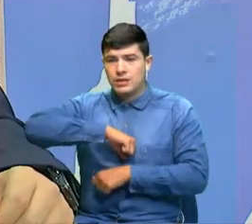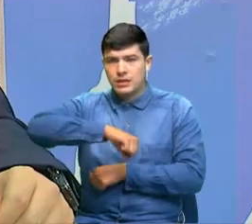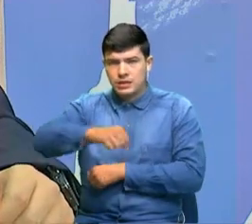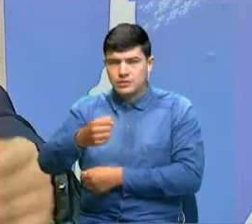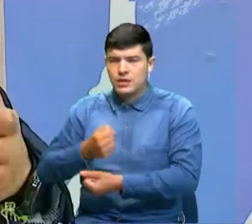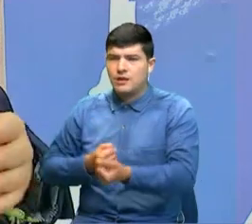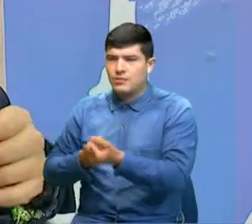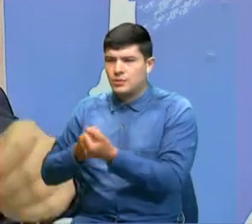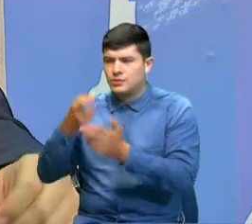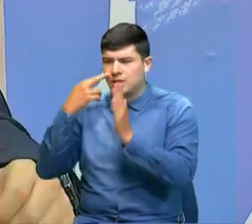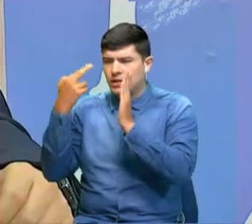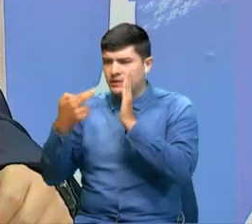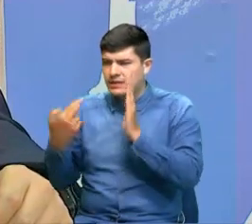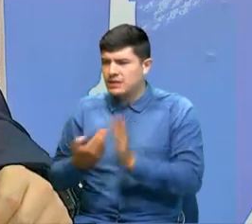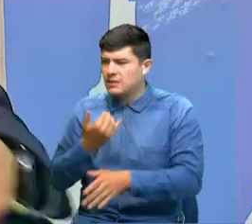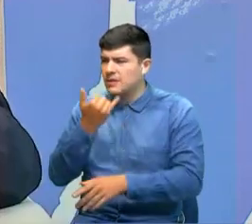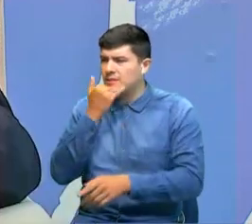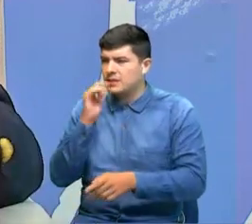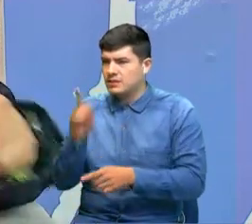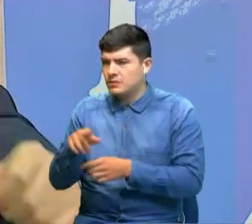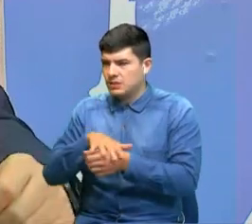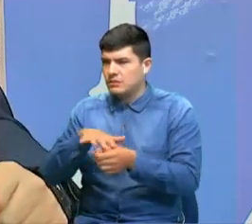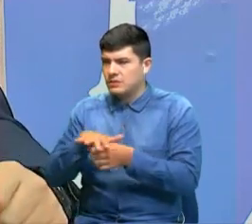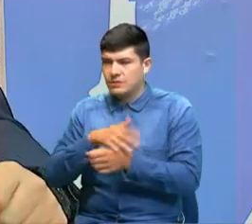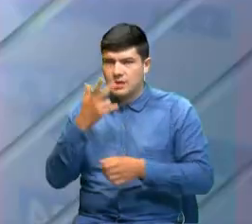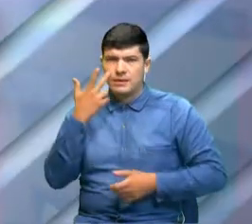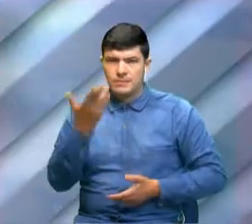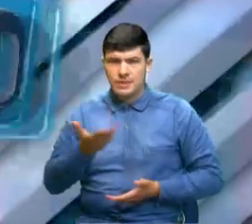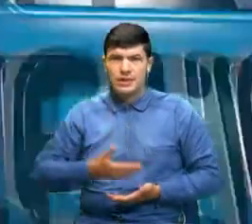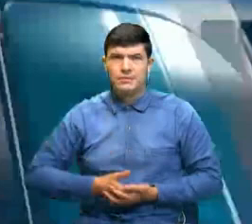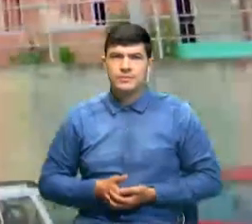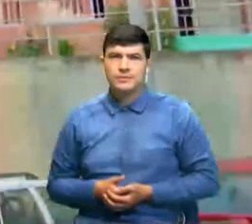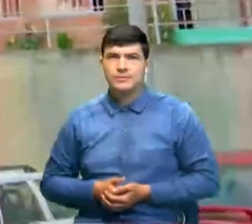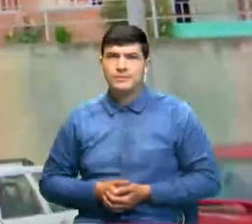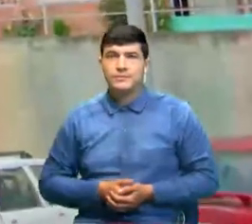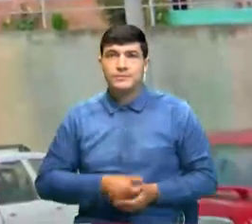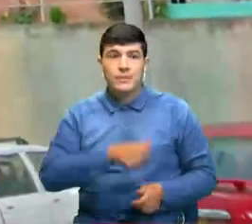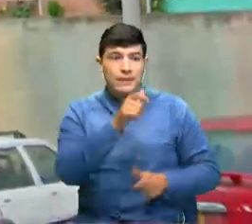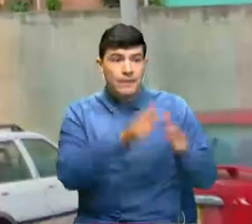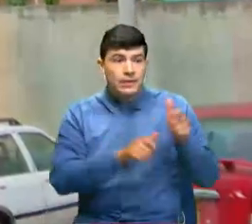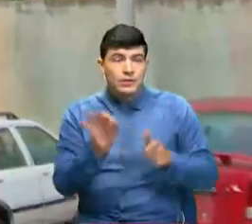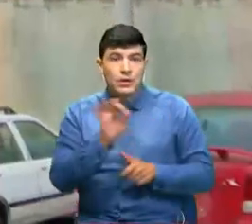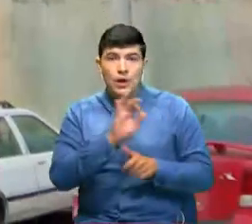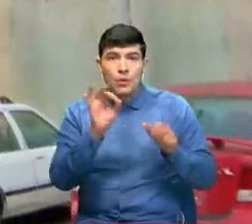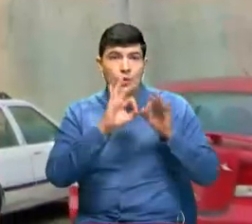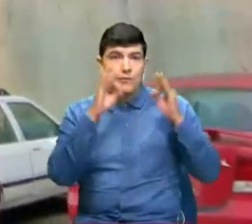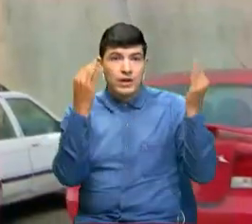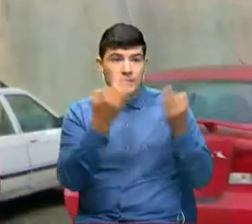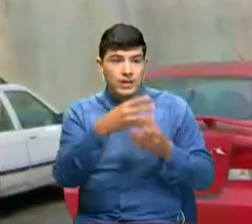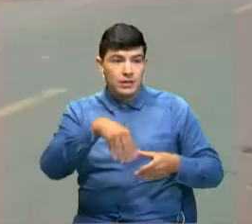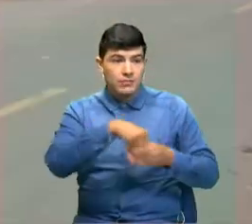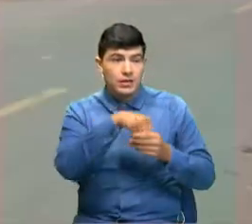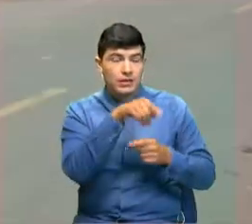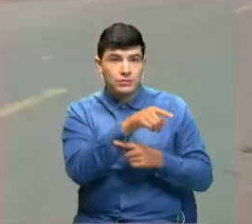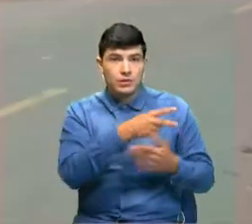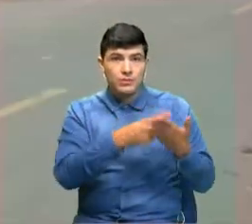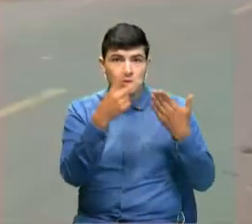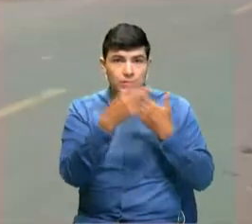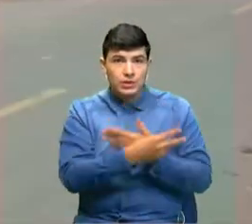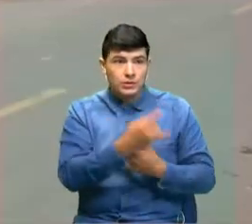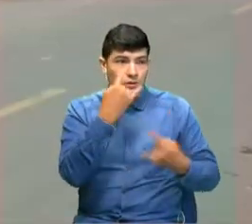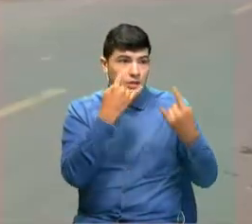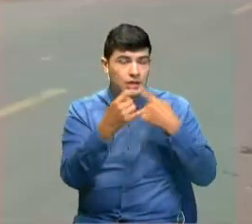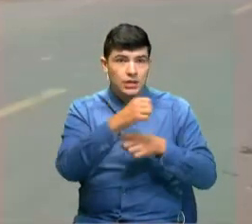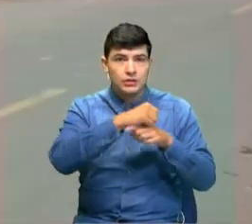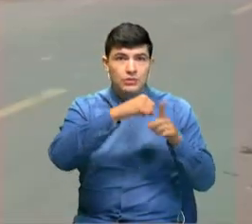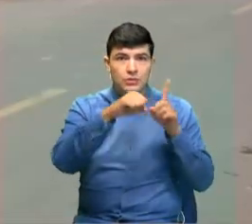ella revisando lo que estaba sucediendo. Veamos. Las personas o familias que hacen parte de proyectos de vivienda de interés social